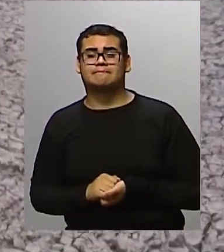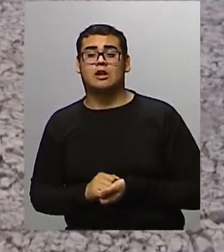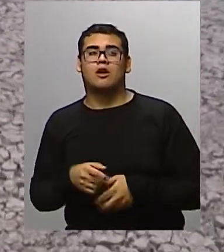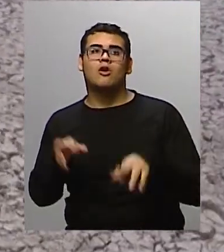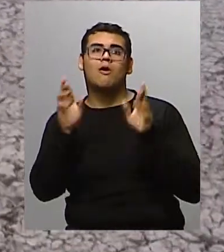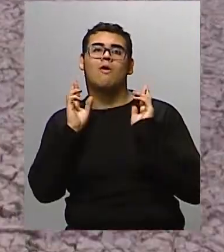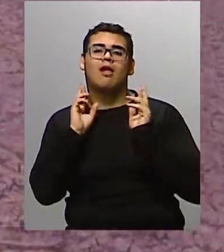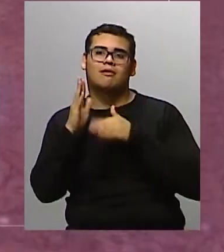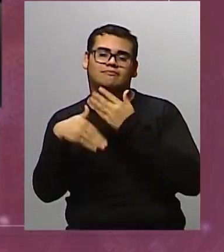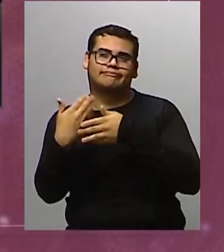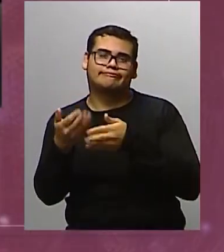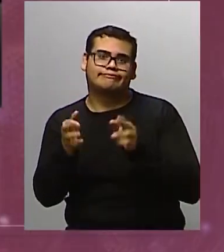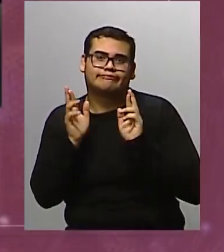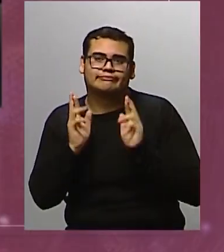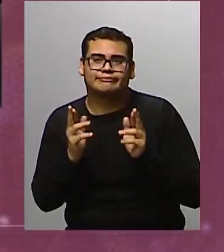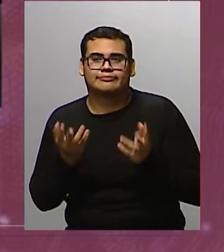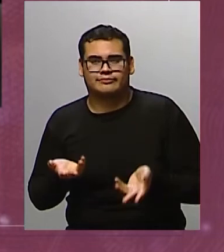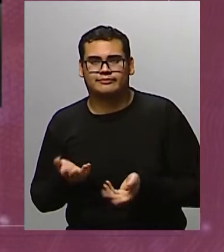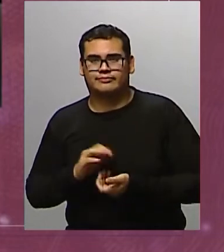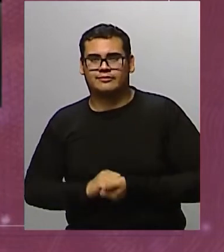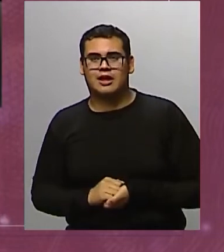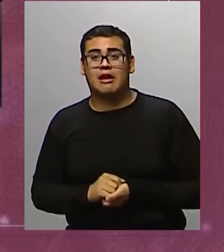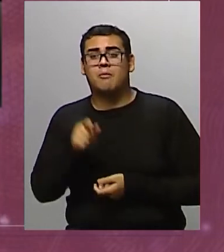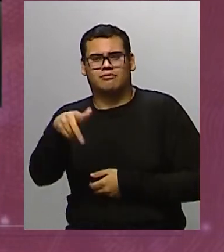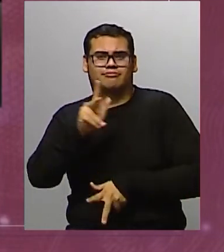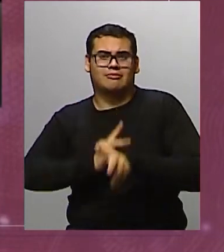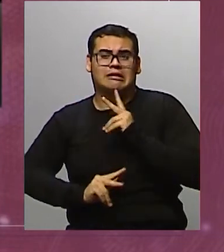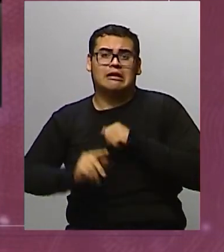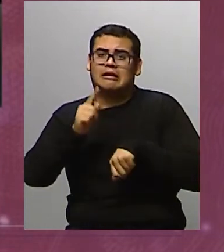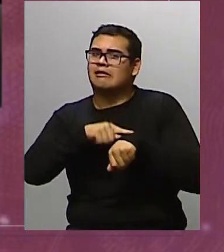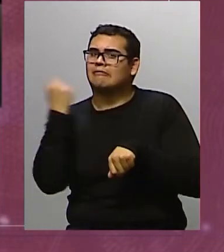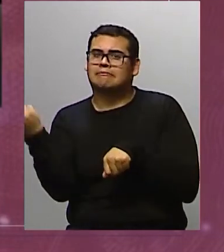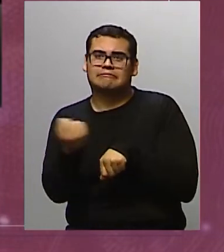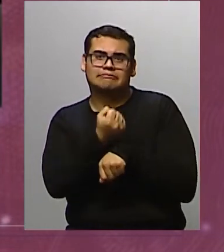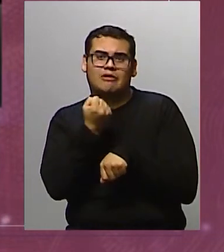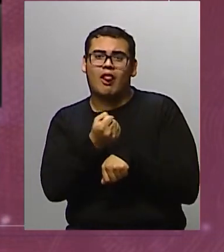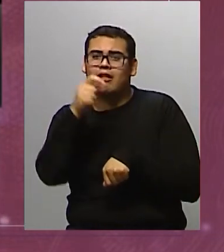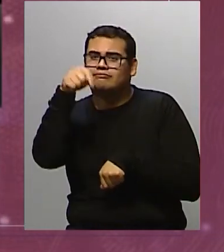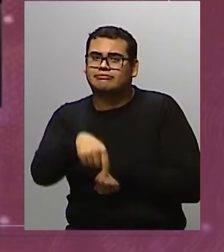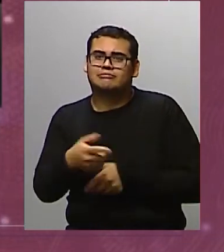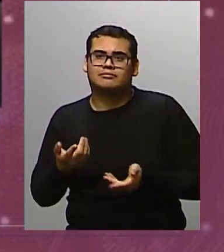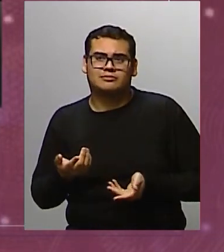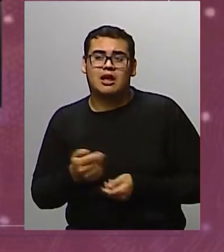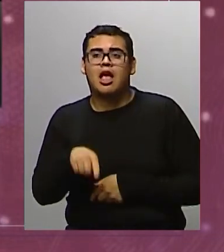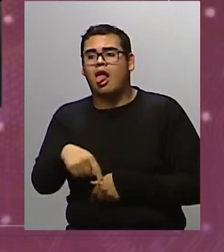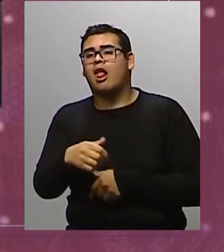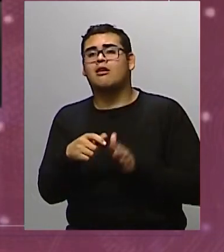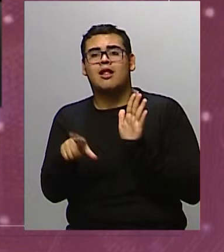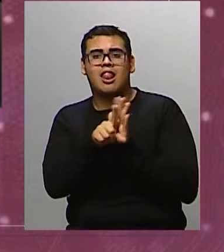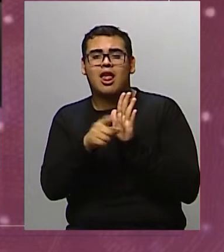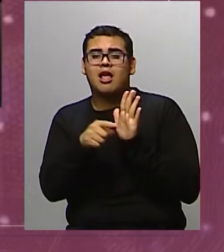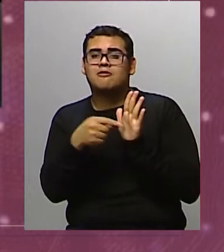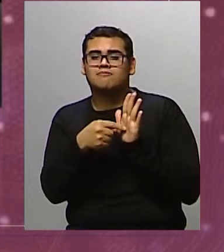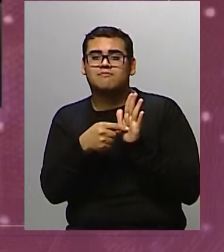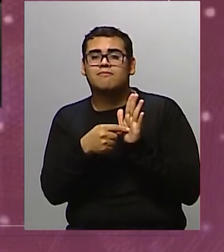¿no? Porque en definitiva, y lo decía usted, Eber, recién, esto de que los tiempos son importantes y más allá de que estemos esperando una ley de humedales, hay